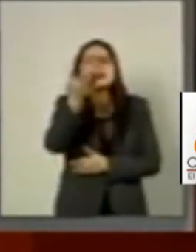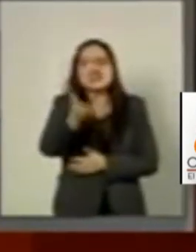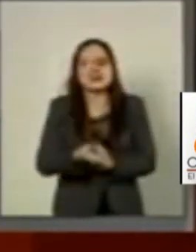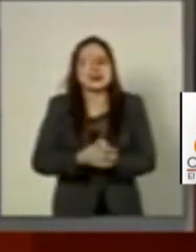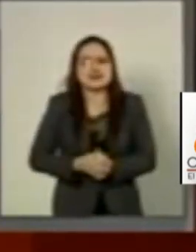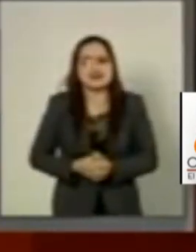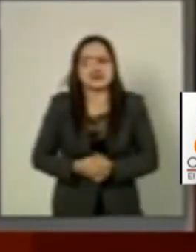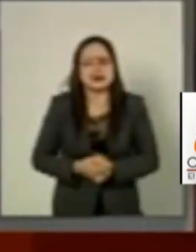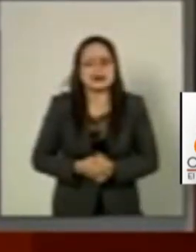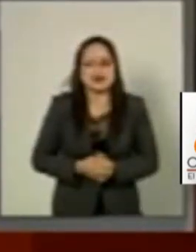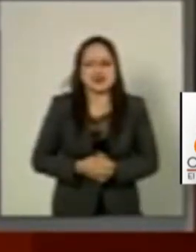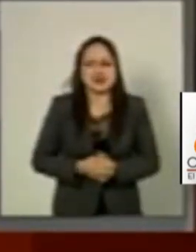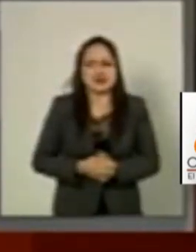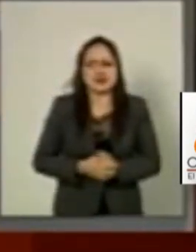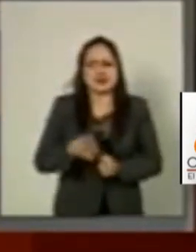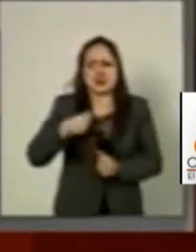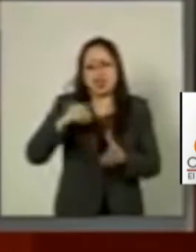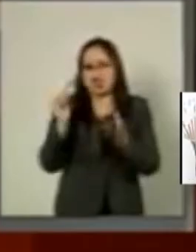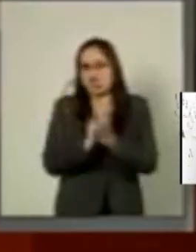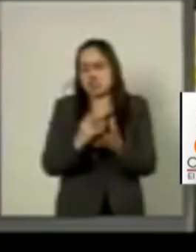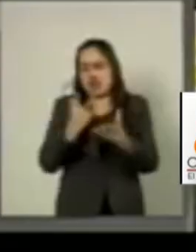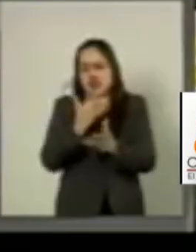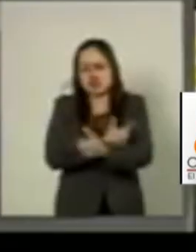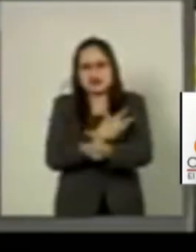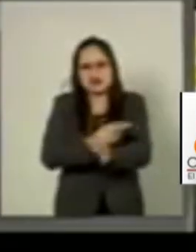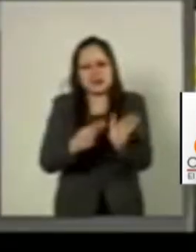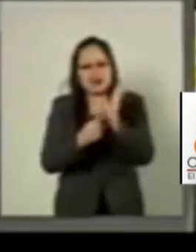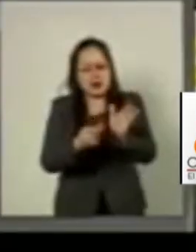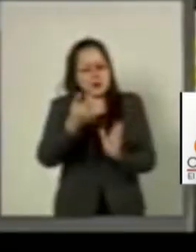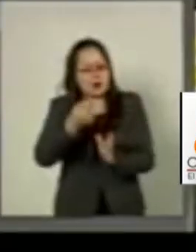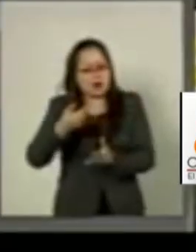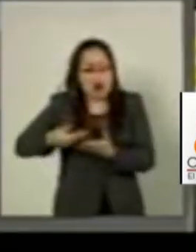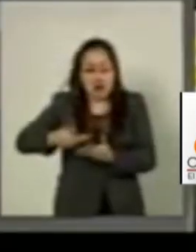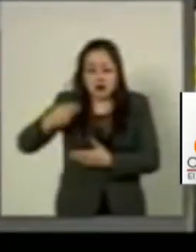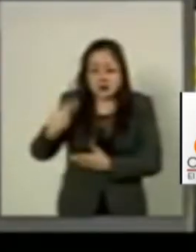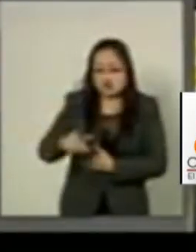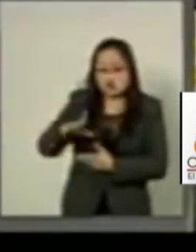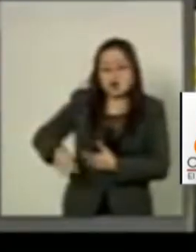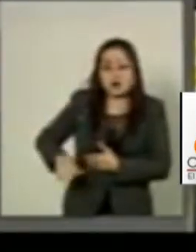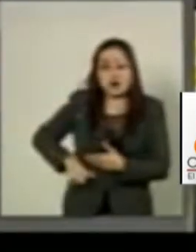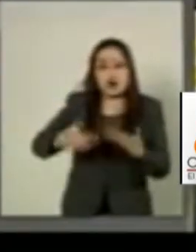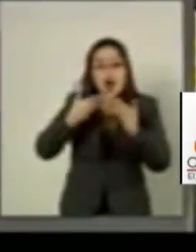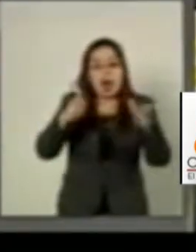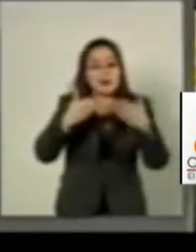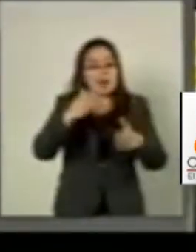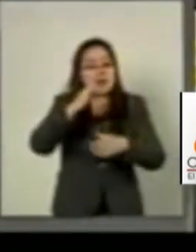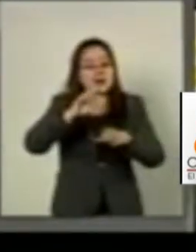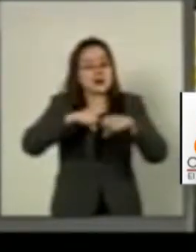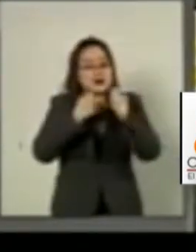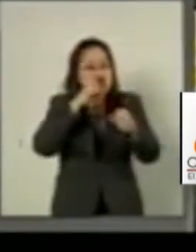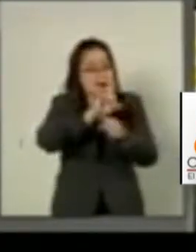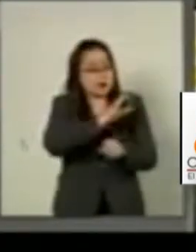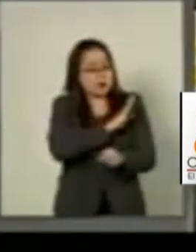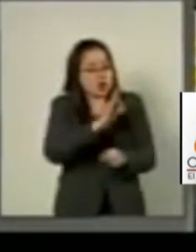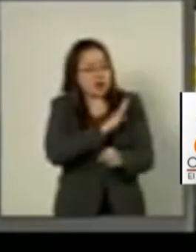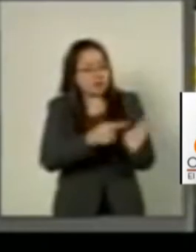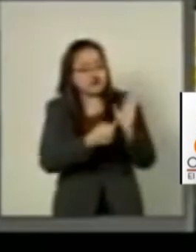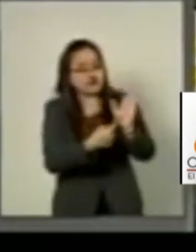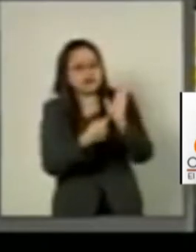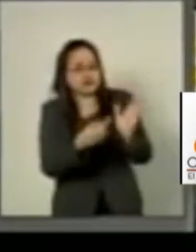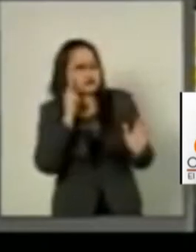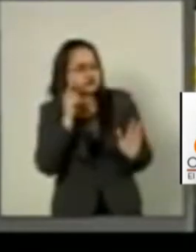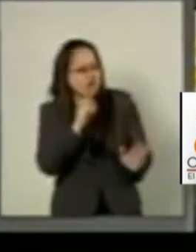oriundo, el secretario de Gobernación Miguel Ángel Osorio Chong, y donde fue gobernador. Es decir, este